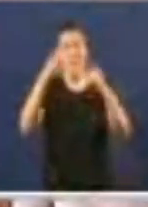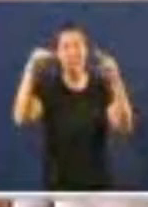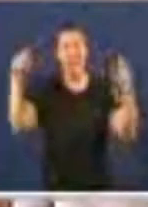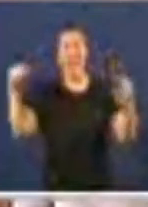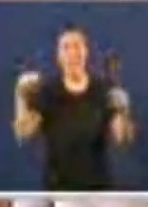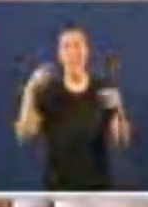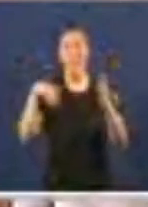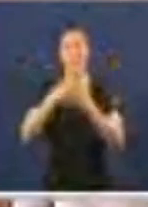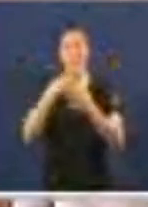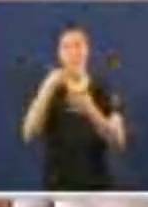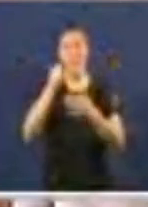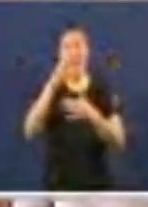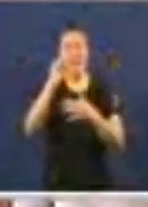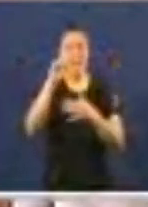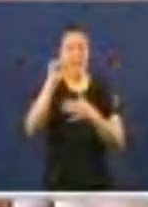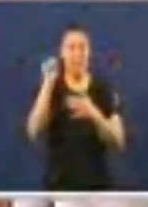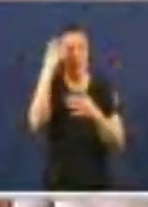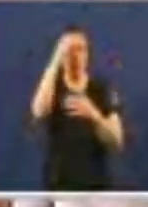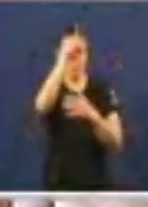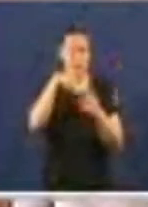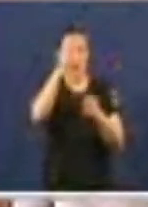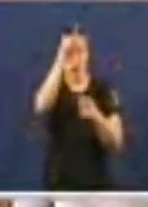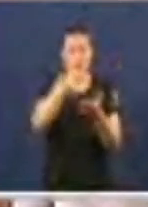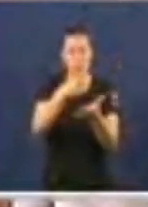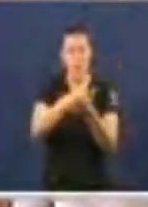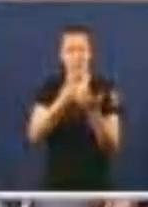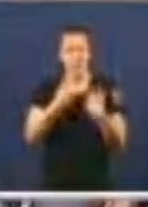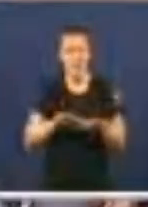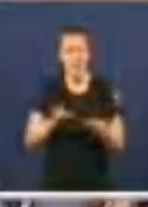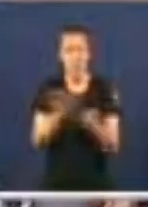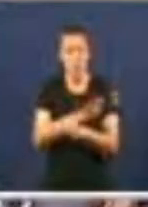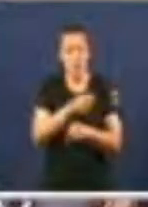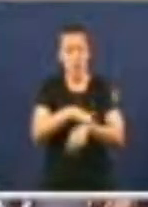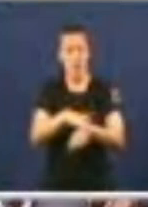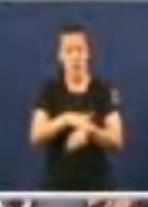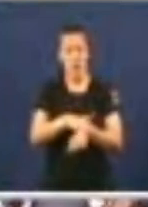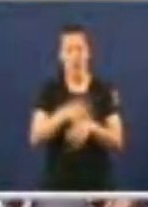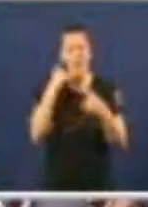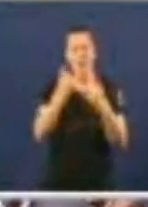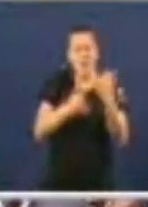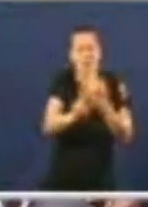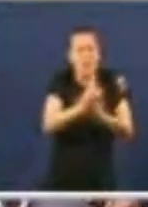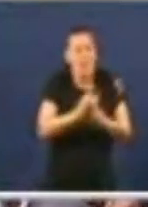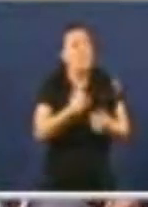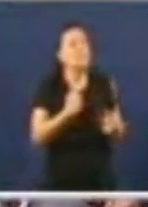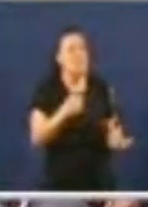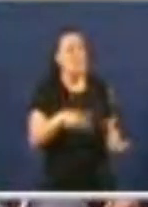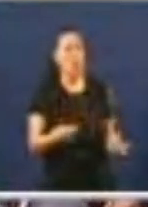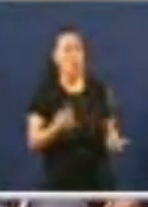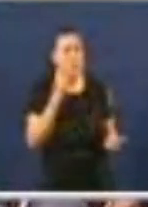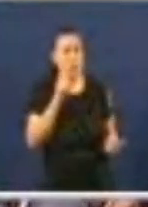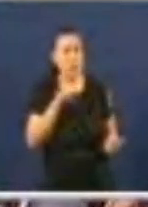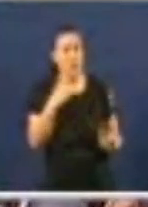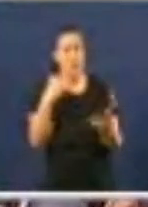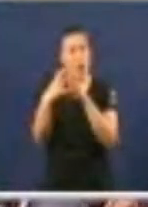ven a decirnos que aínda está peleando por que se pague. Aclárese, mentiulle aos galegos cando lles dixo que ese era un